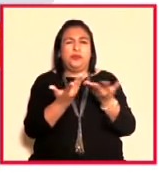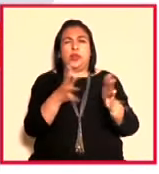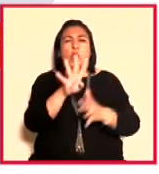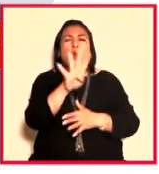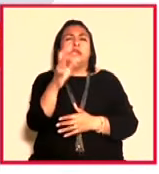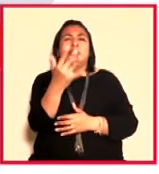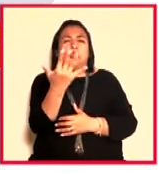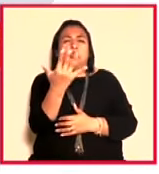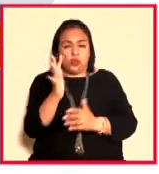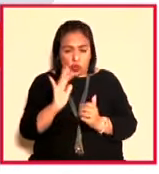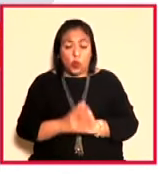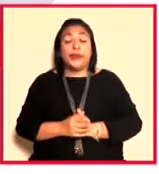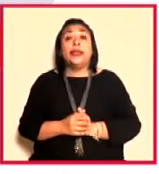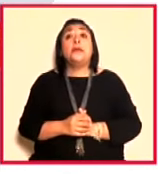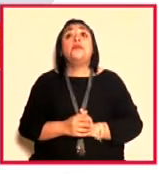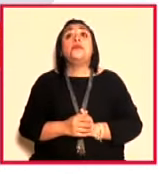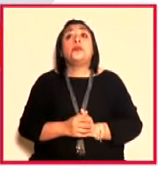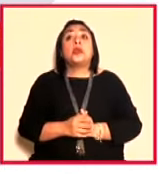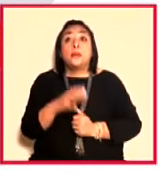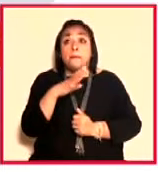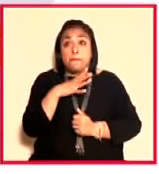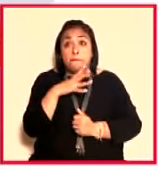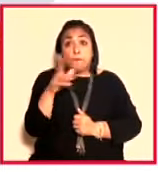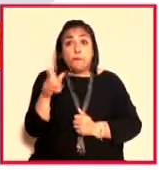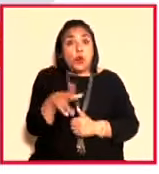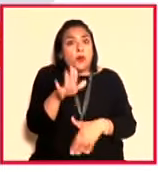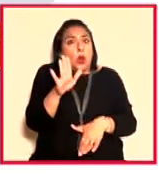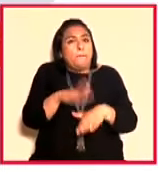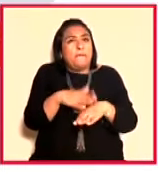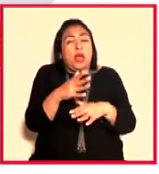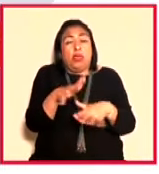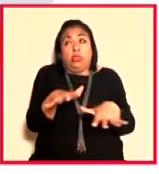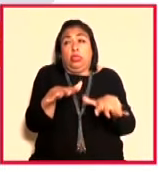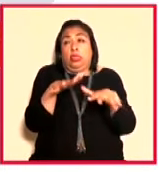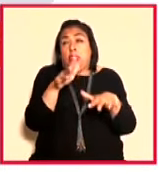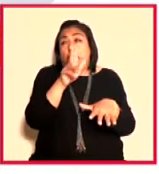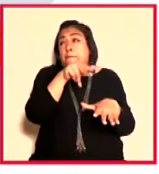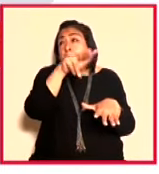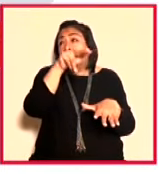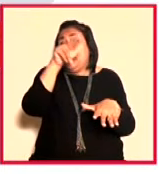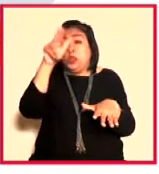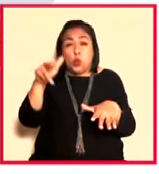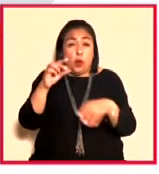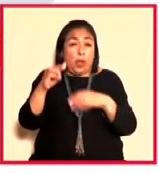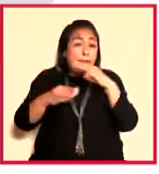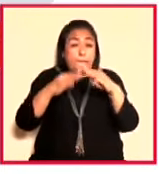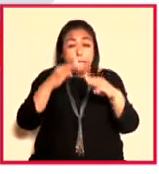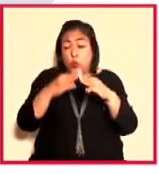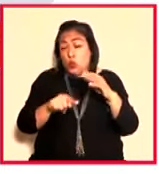pintados. Y vamos a ser el pueblo más pintado en todo el mundo. Este año,